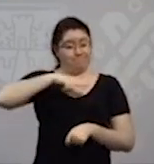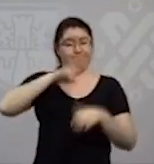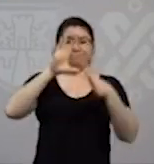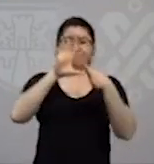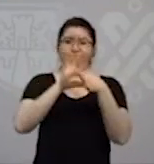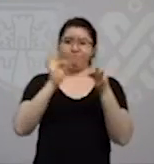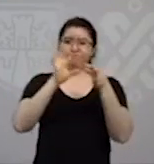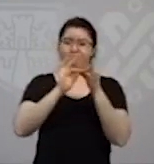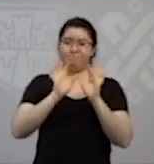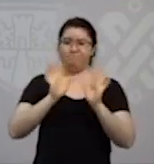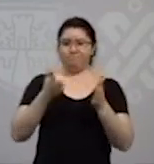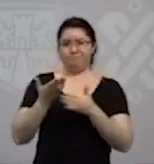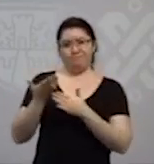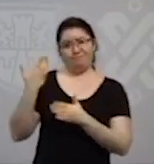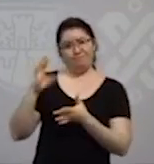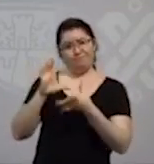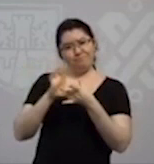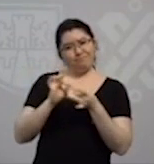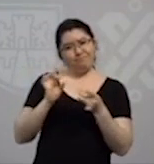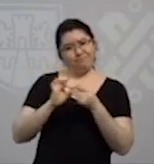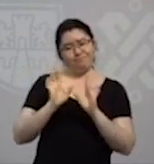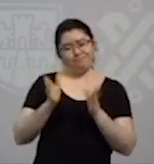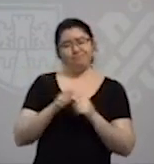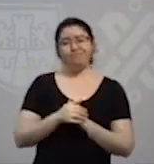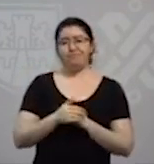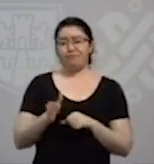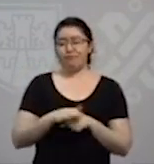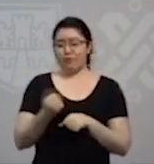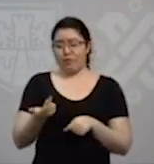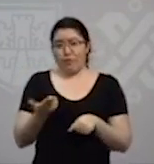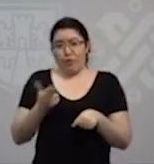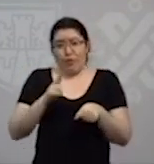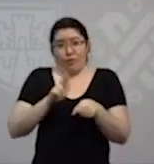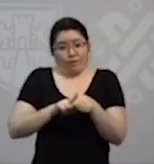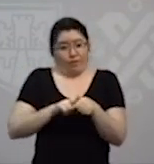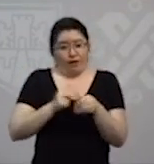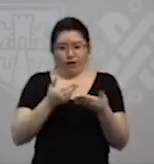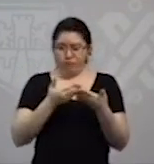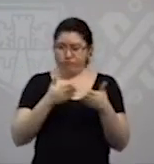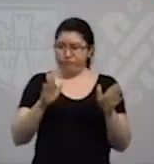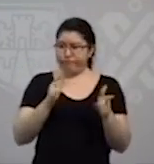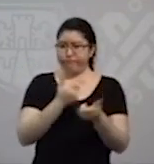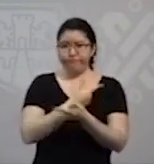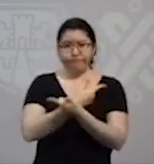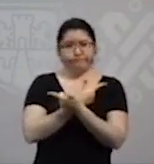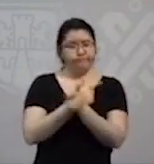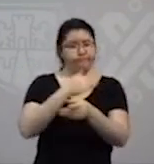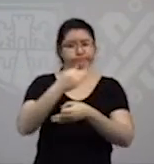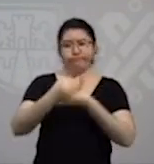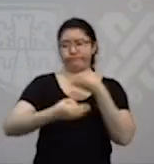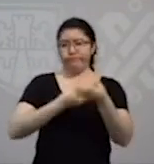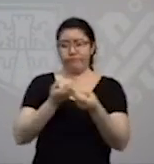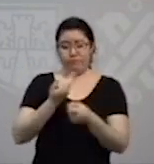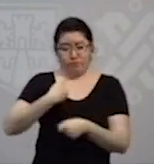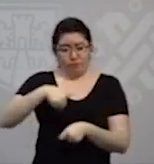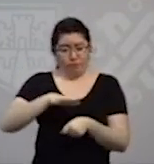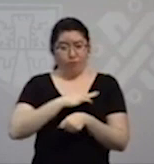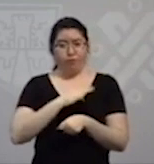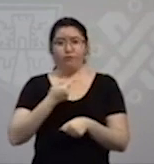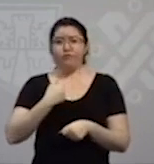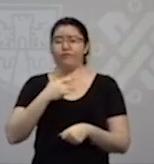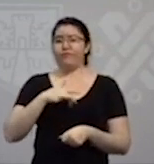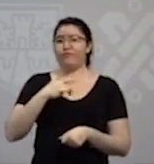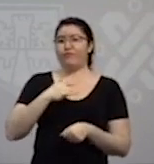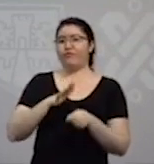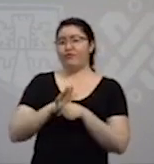Obviamente los hospitales de la ciudad están abiertos porque Para nosotros la salud es un derecho y así